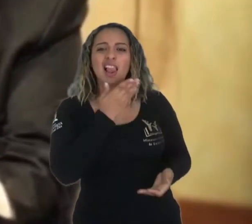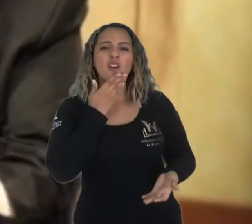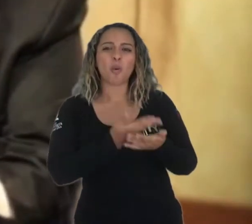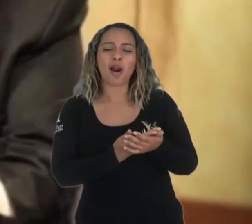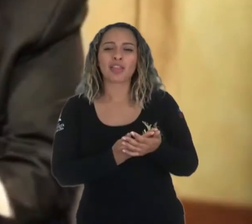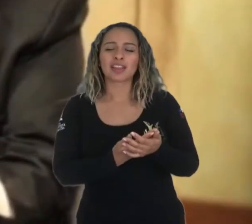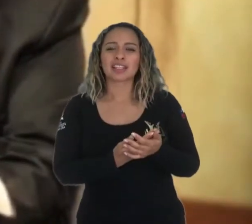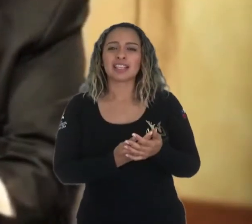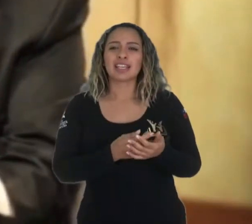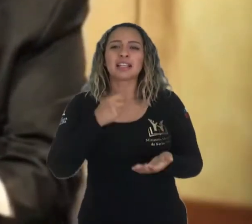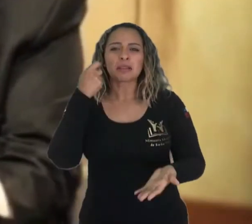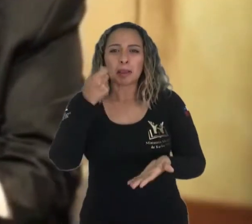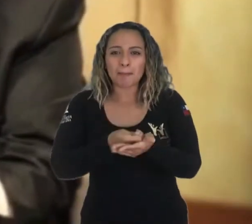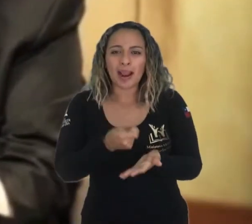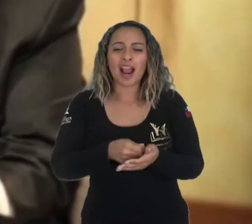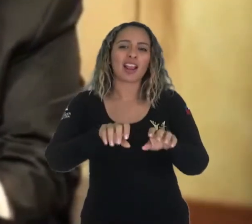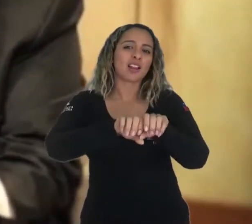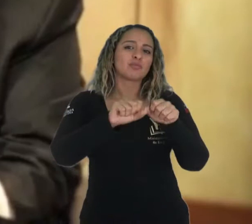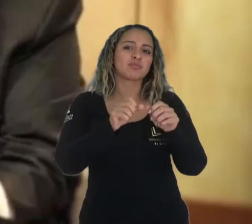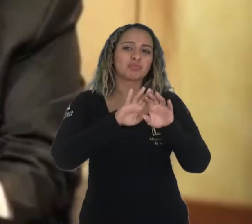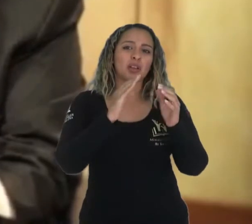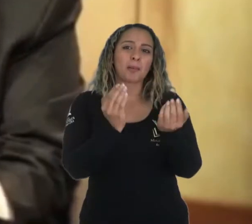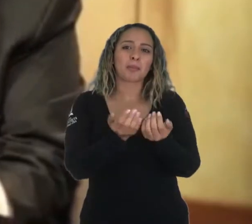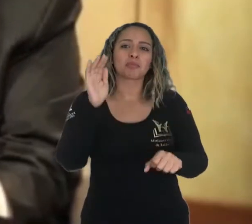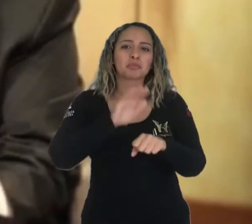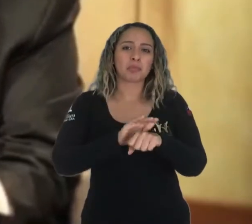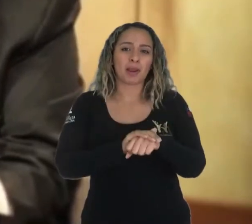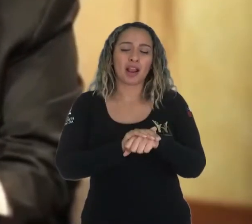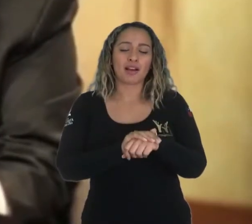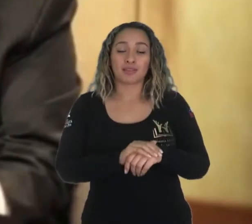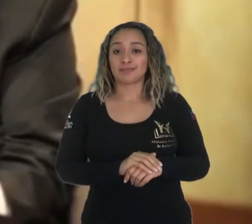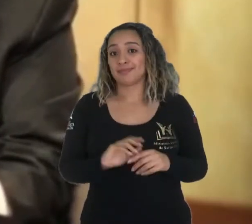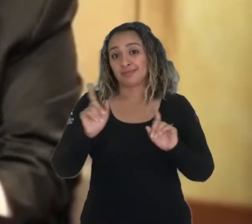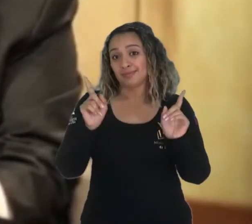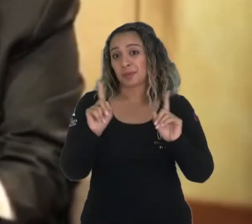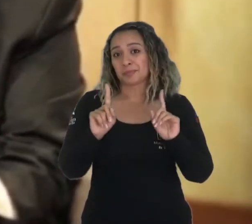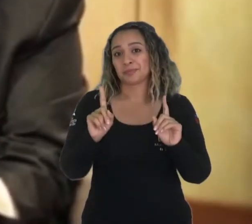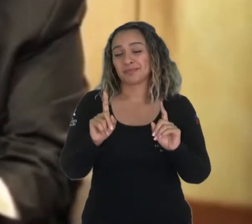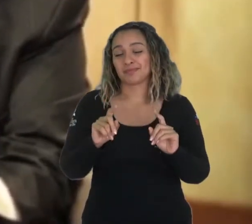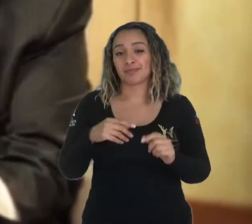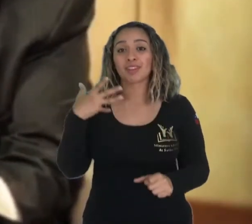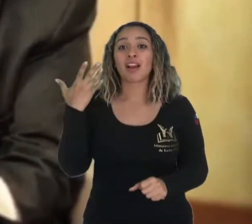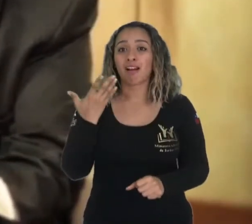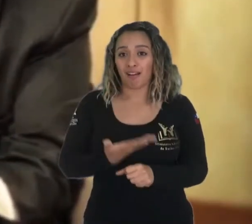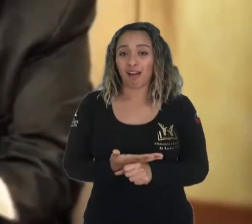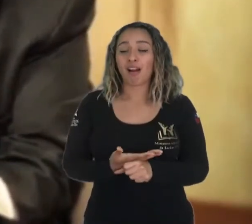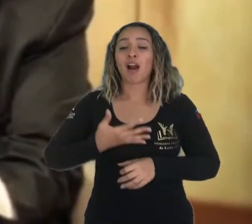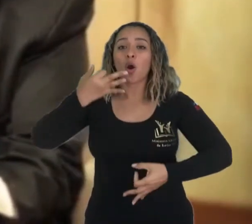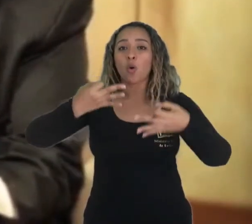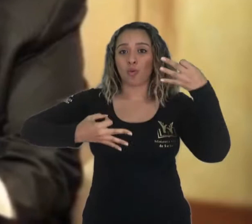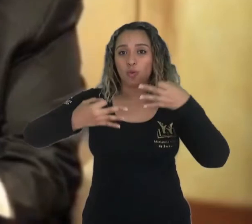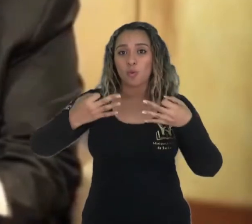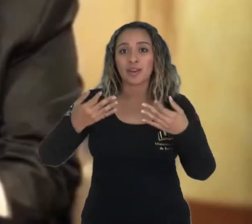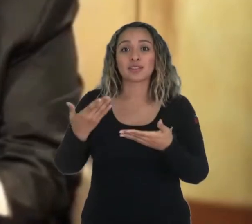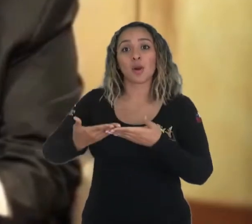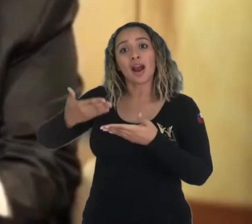condenación, es la destrucción final del pecado No, hay un juicio previo a